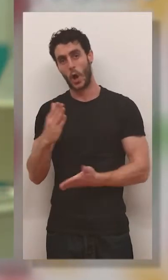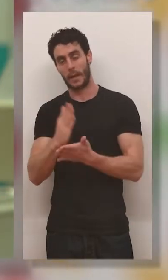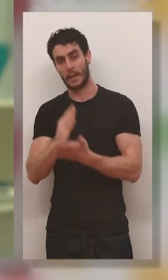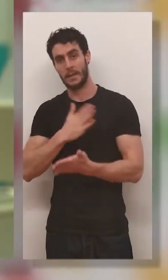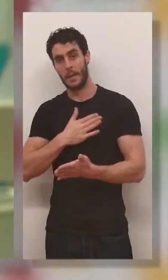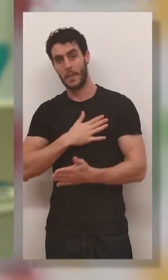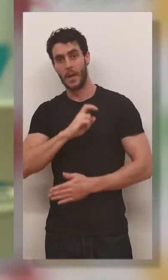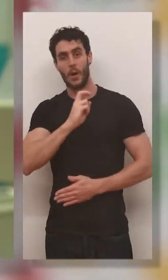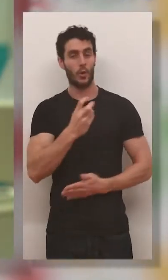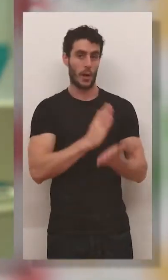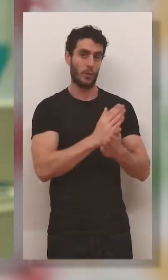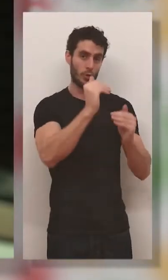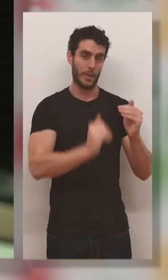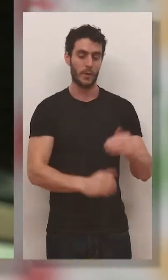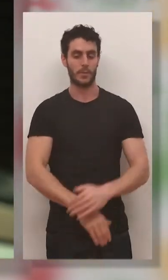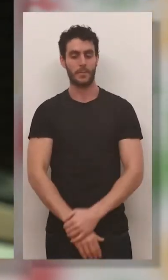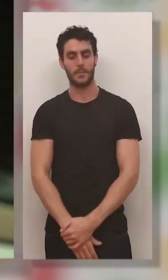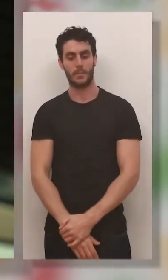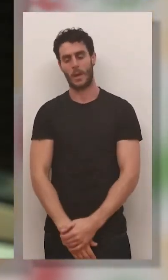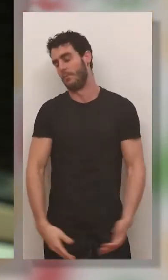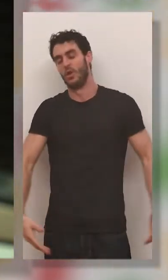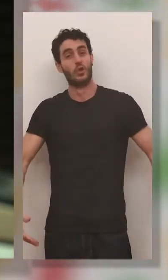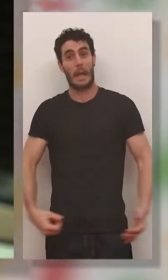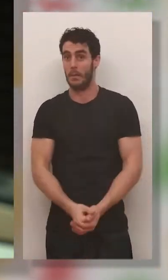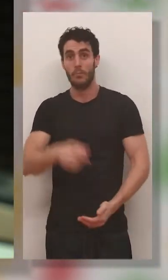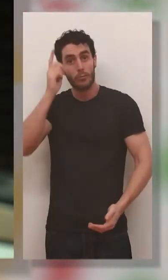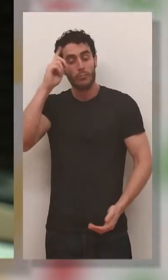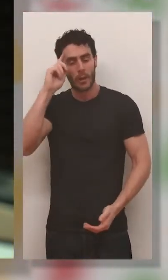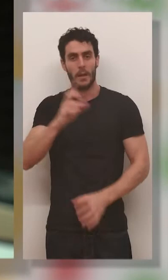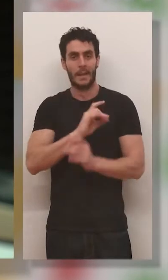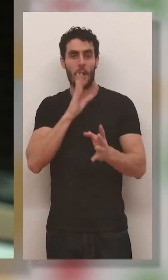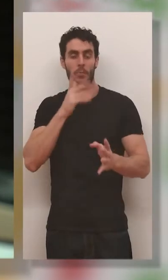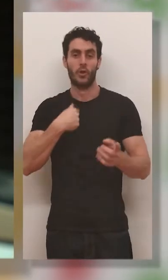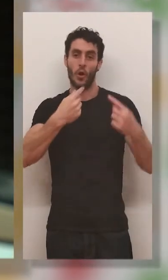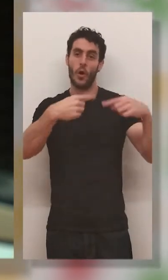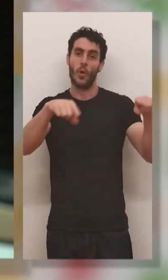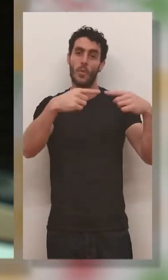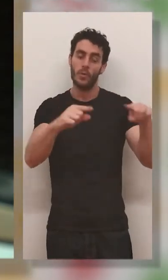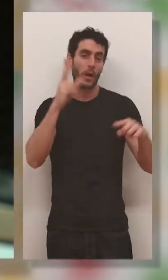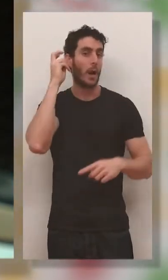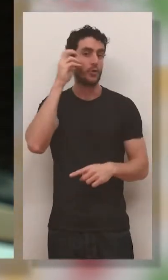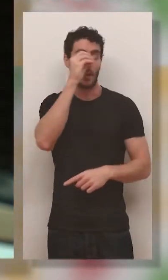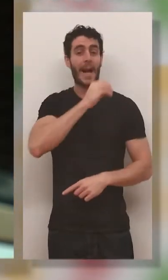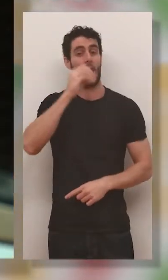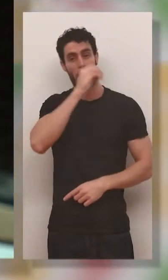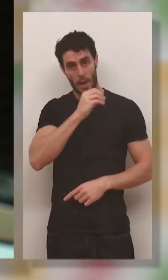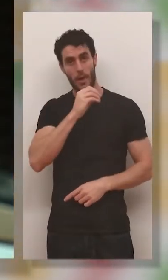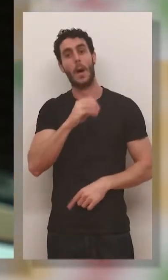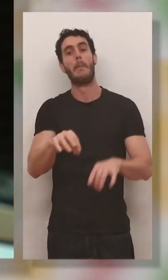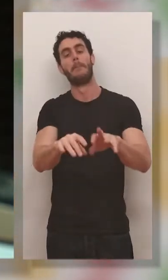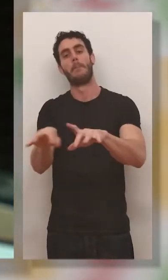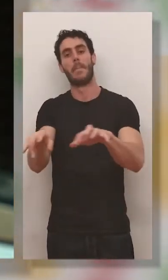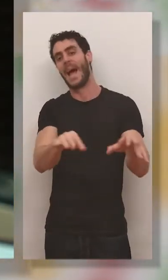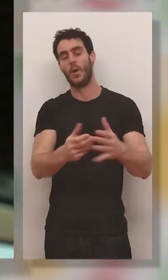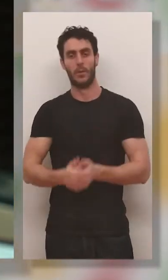clase y una va a un curso menos. No sé, es que como escuchaba canciones así que tocaban el piano